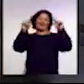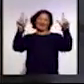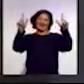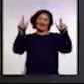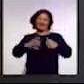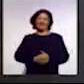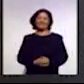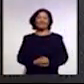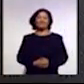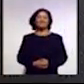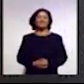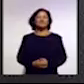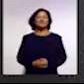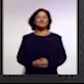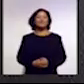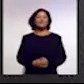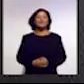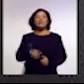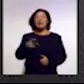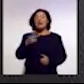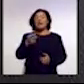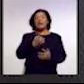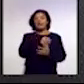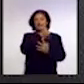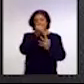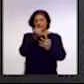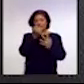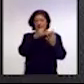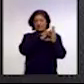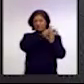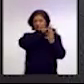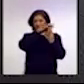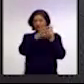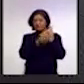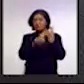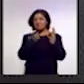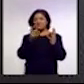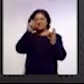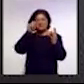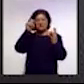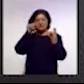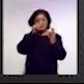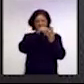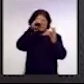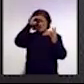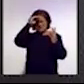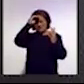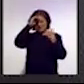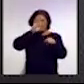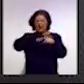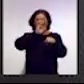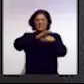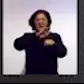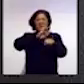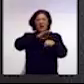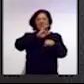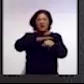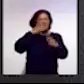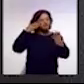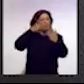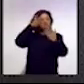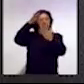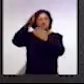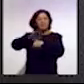mira el sistema estatal de becas está pensado para ir a más siempre beneficiar a más jóvenes que más jóvenes